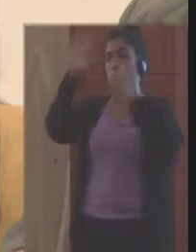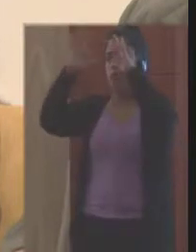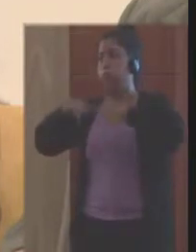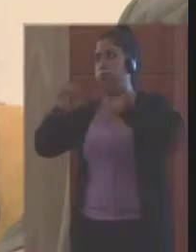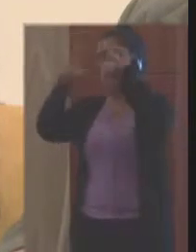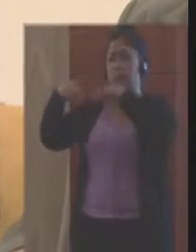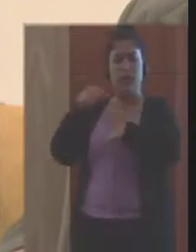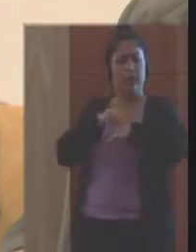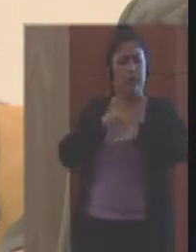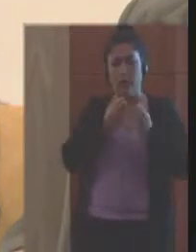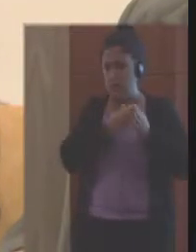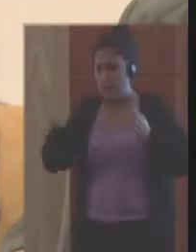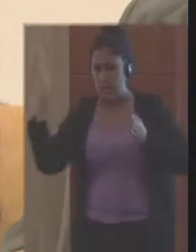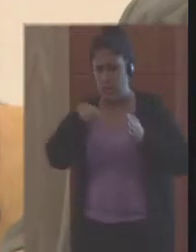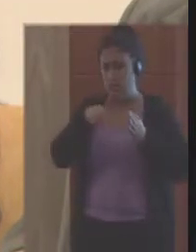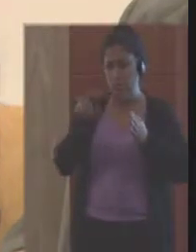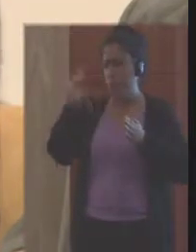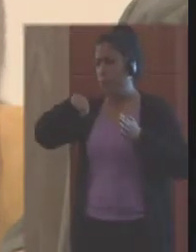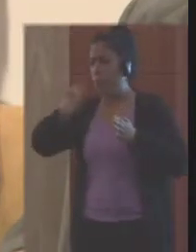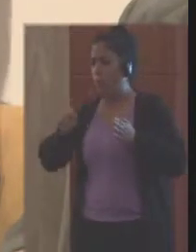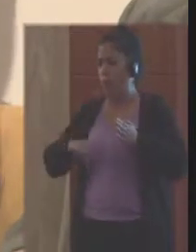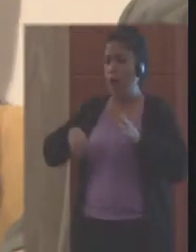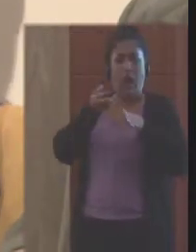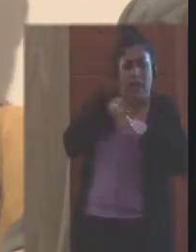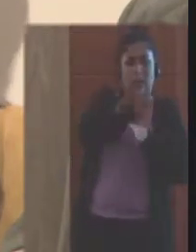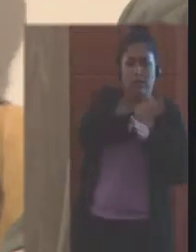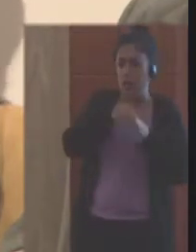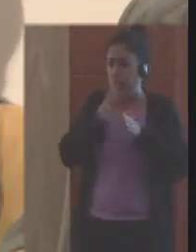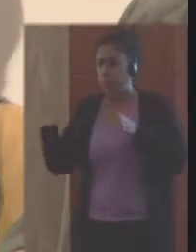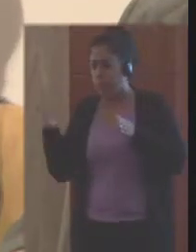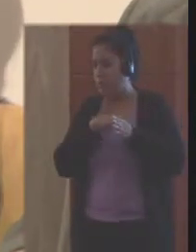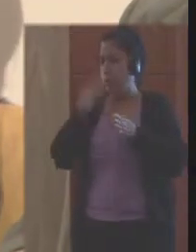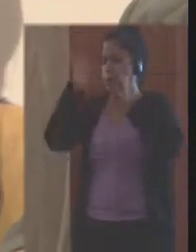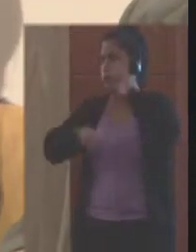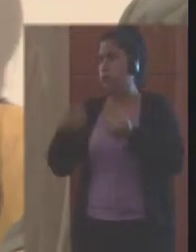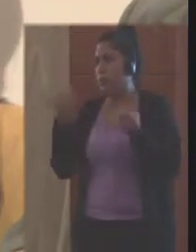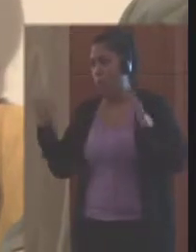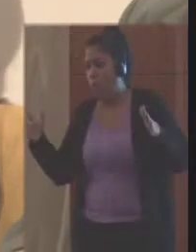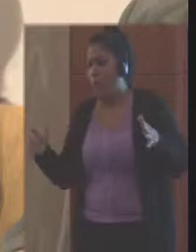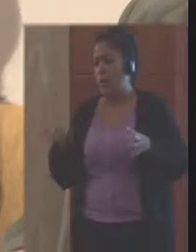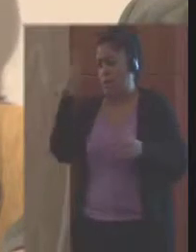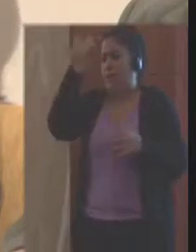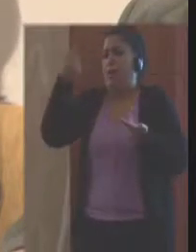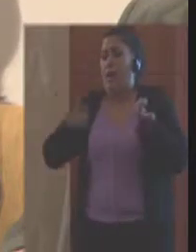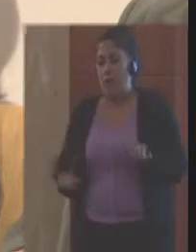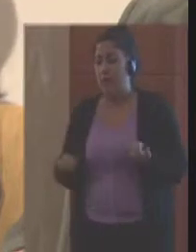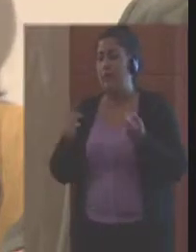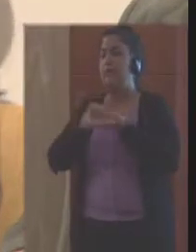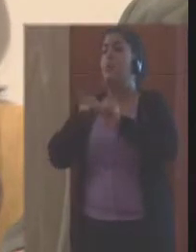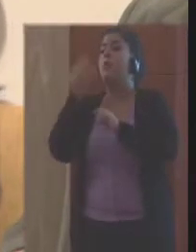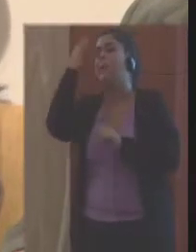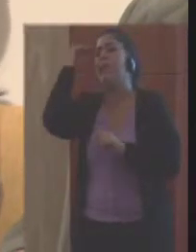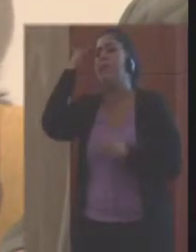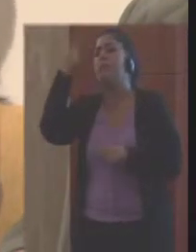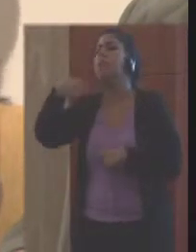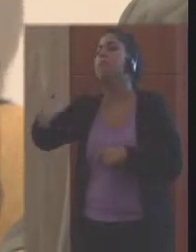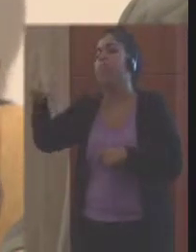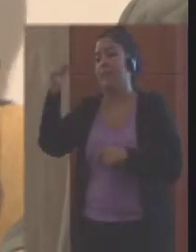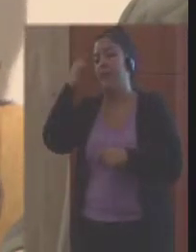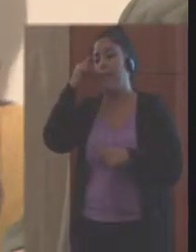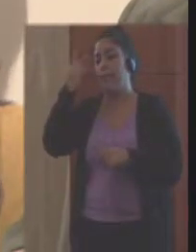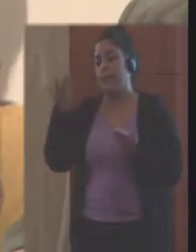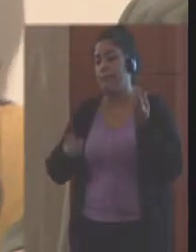haber lluvias y nos coge de sorpresa. ¿Qué es lo que en cada uno de sus gobiernos tendrían que hacer